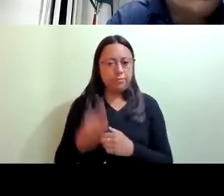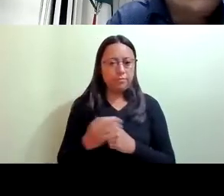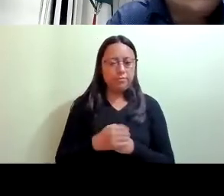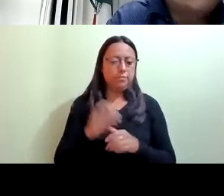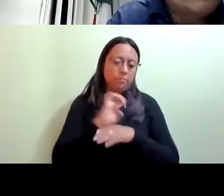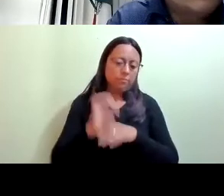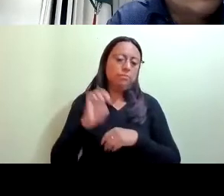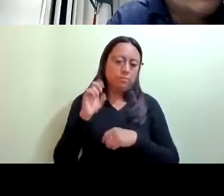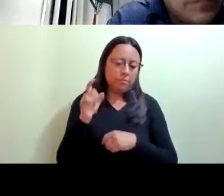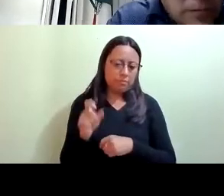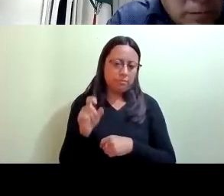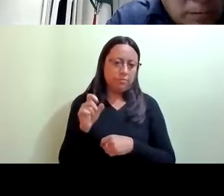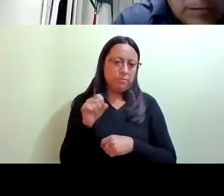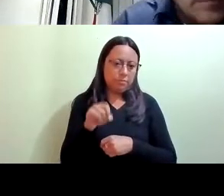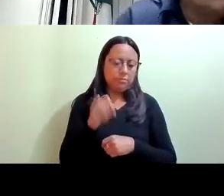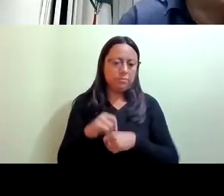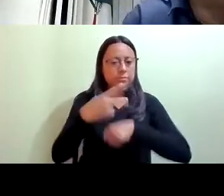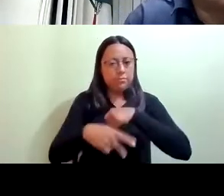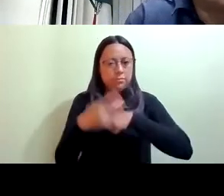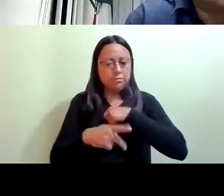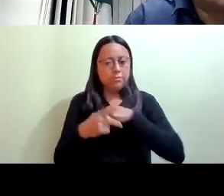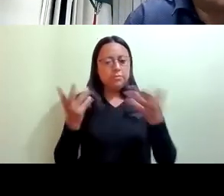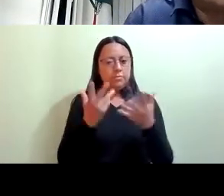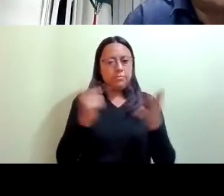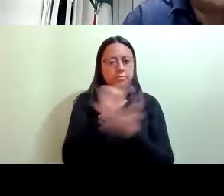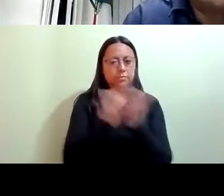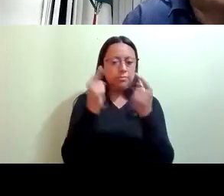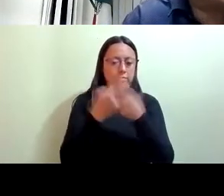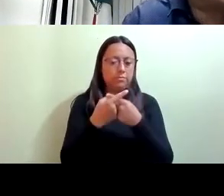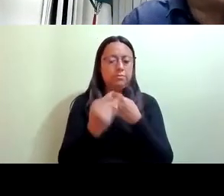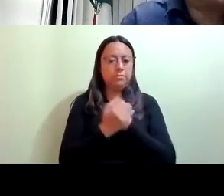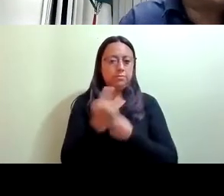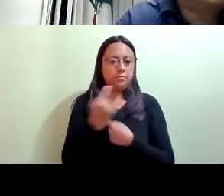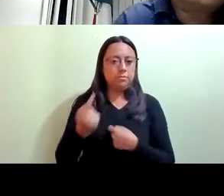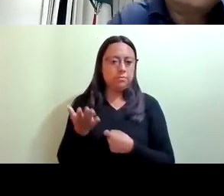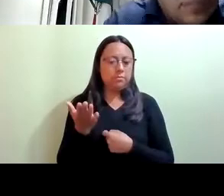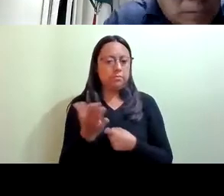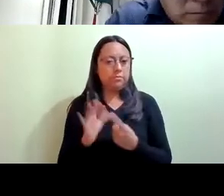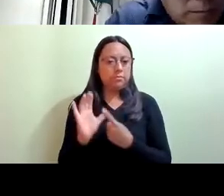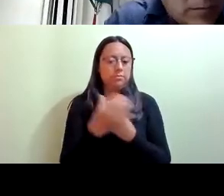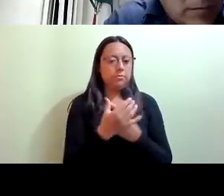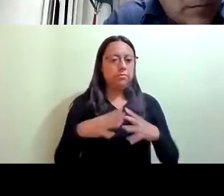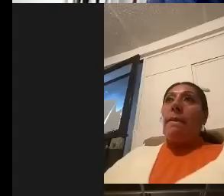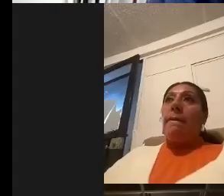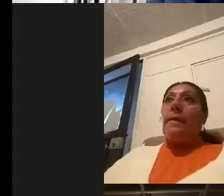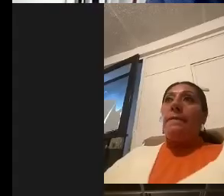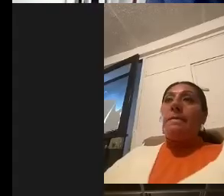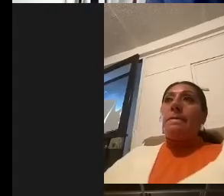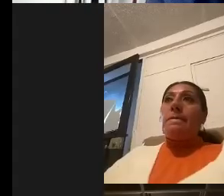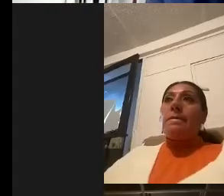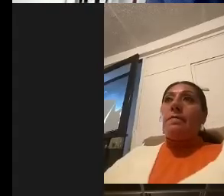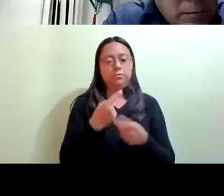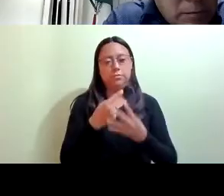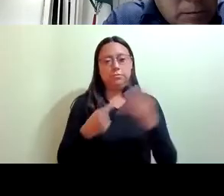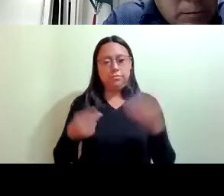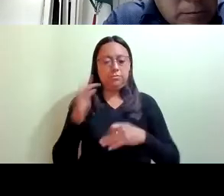de caer en alguna ilegalidad. Alguien podría alegar que debido a que se instalaron sin haber estado debidamente constituidas, por consecuencia todo